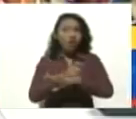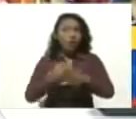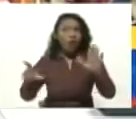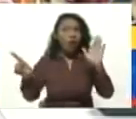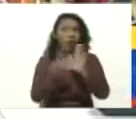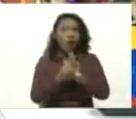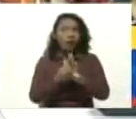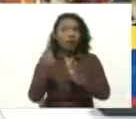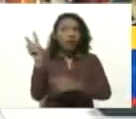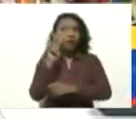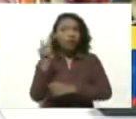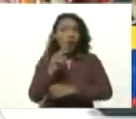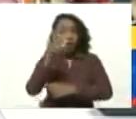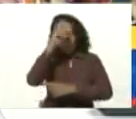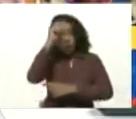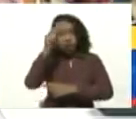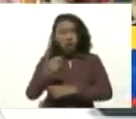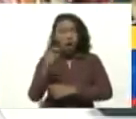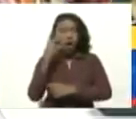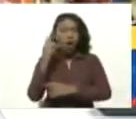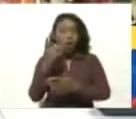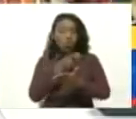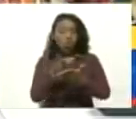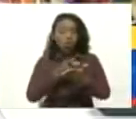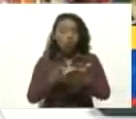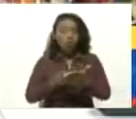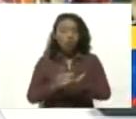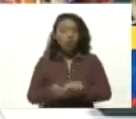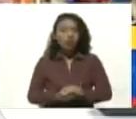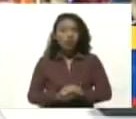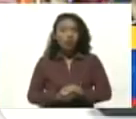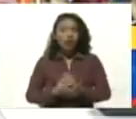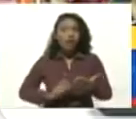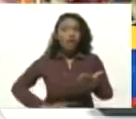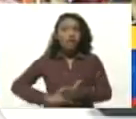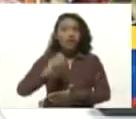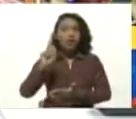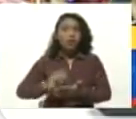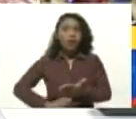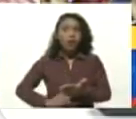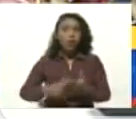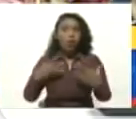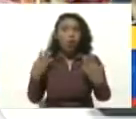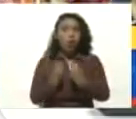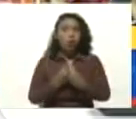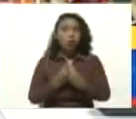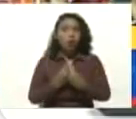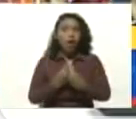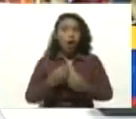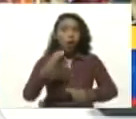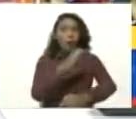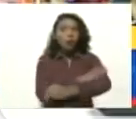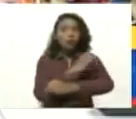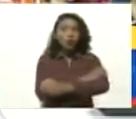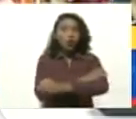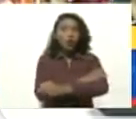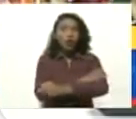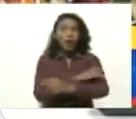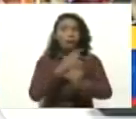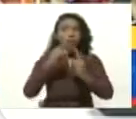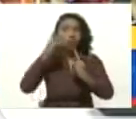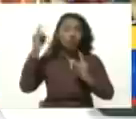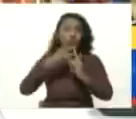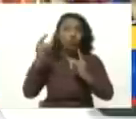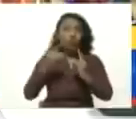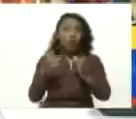legítimo de Venezuela, reconocido así en los documentos firmados junto a la oposición de la plataforma